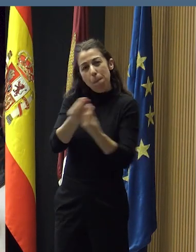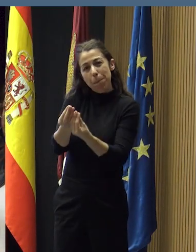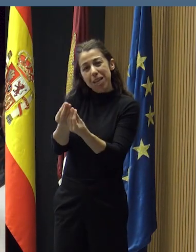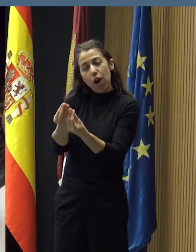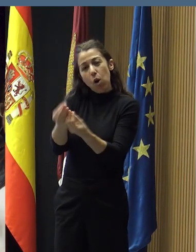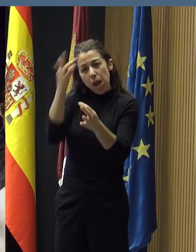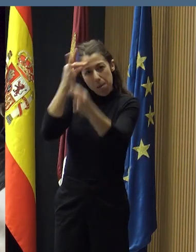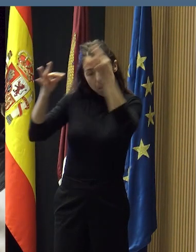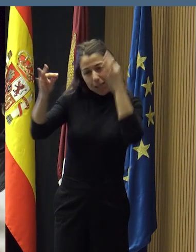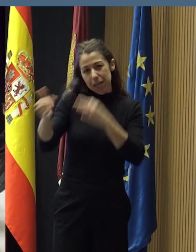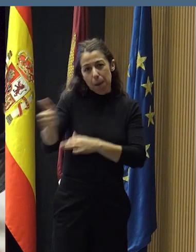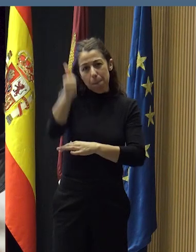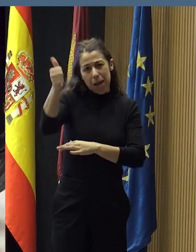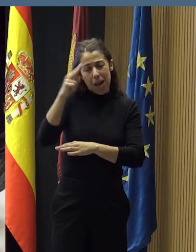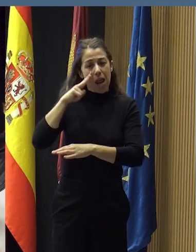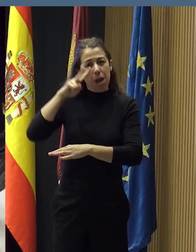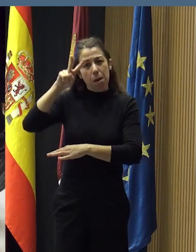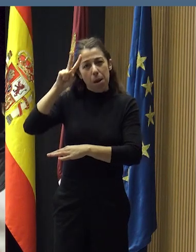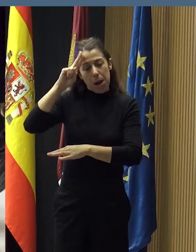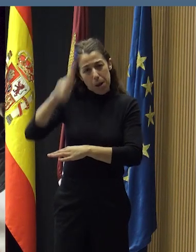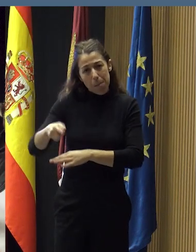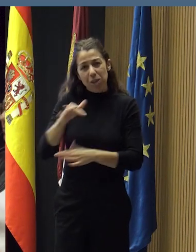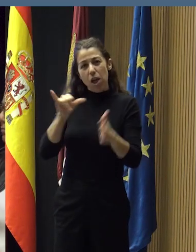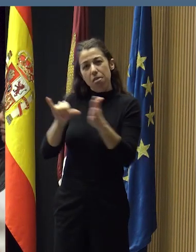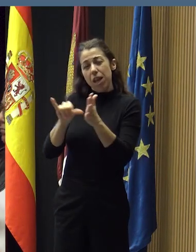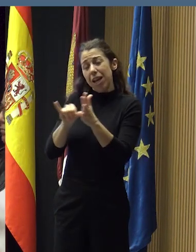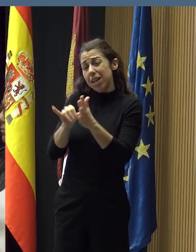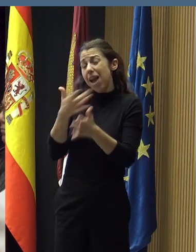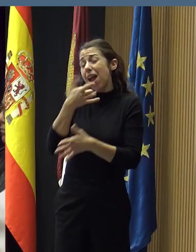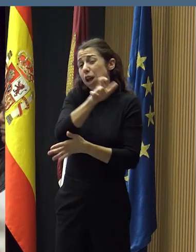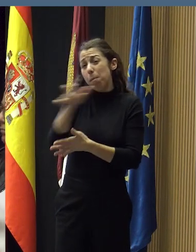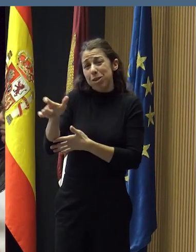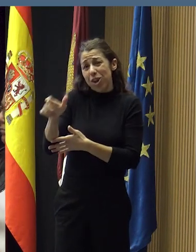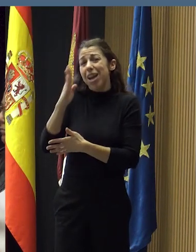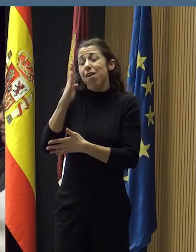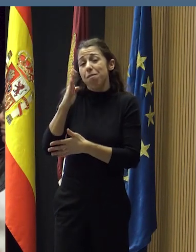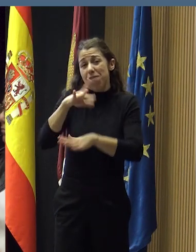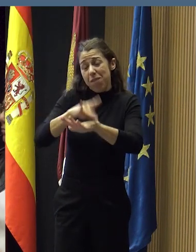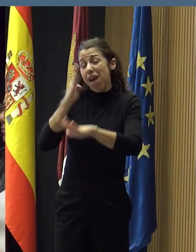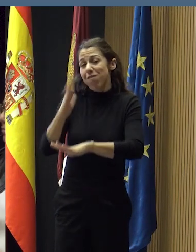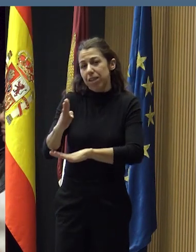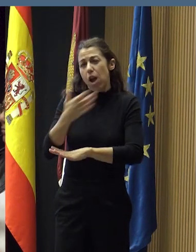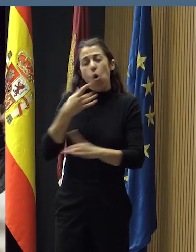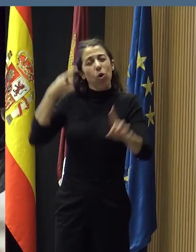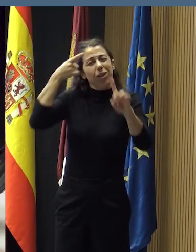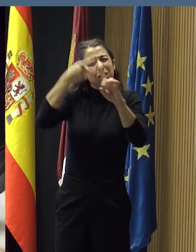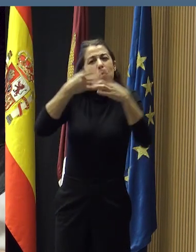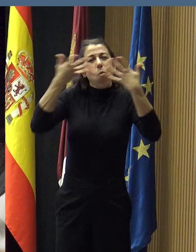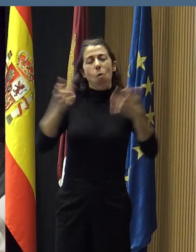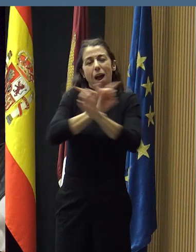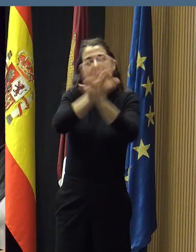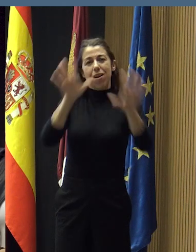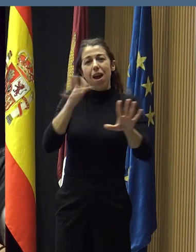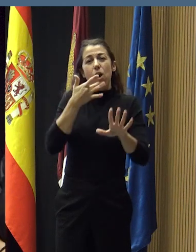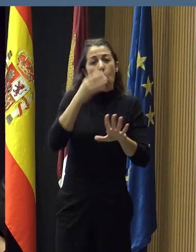más empatía, respeto y cercanía a quienes atraviesan esta enfermedad. El objetivo es claro: